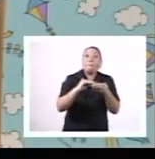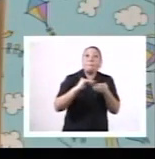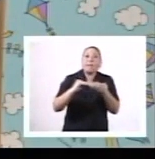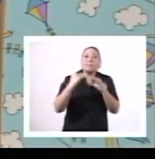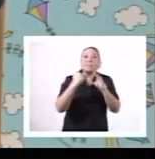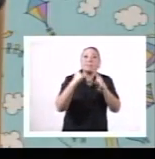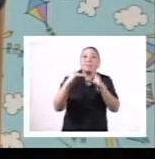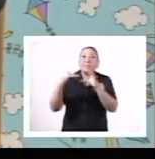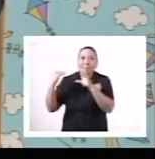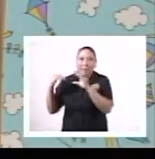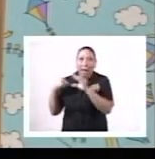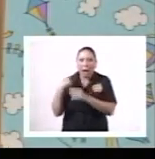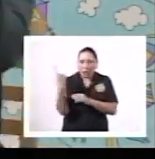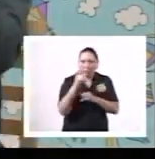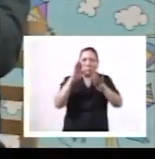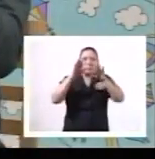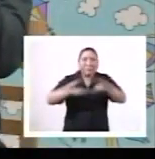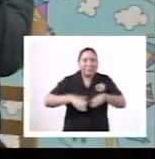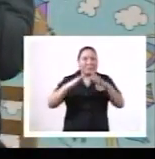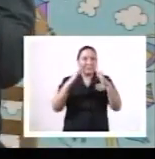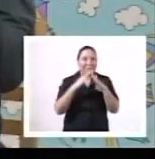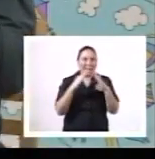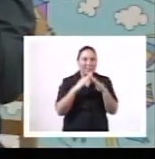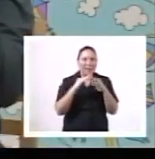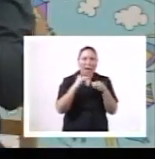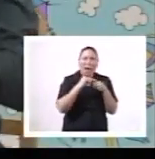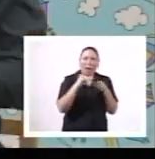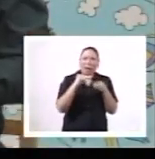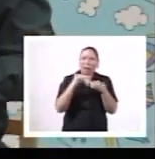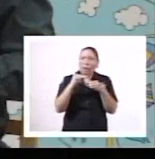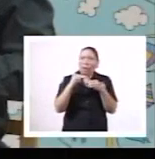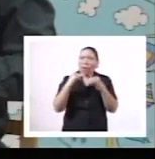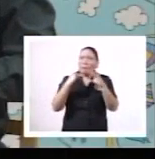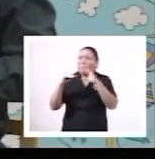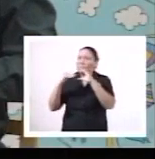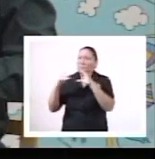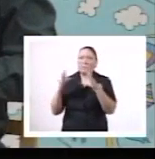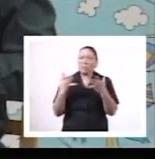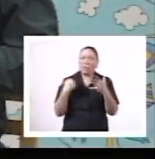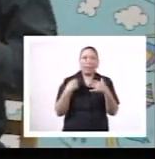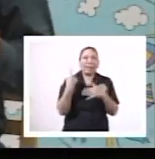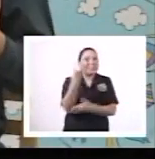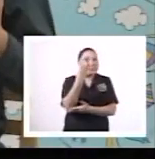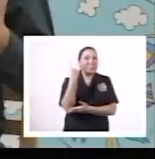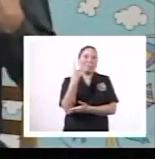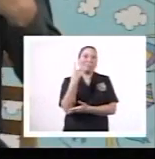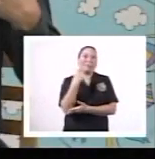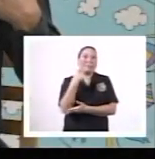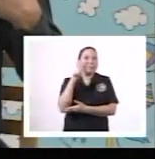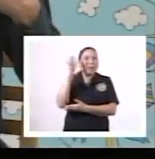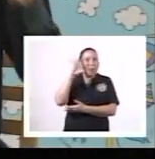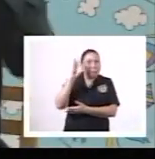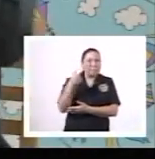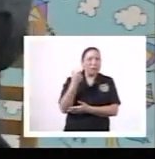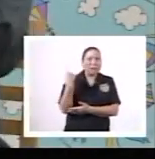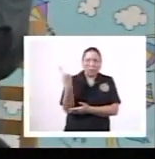nuestra casita. Los mensajes son muy importantes y cuando nosotros nos tratamos de comunicar,